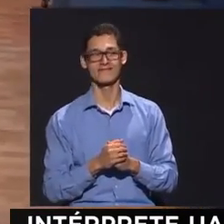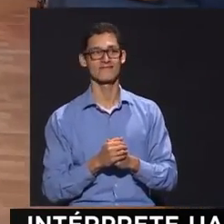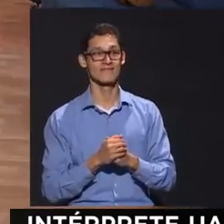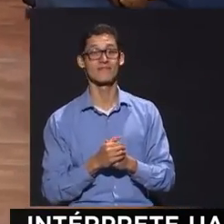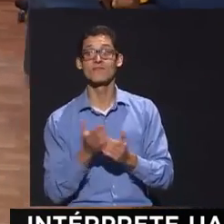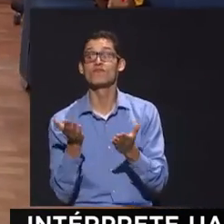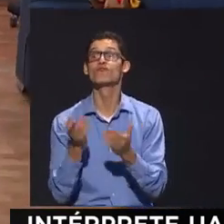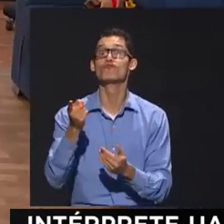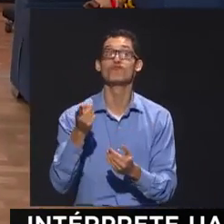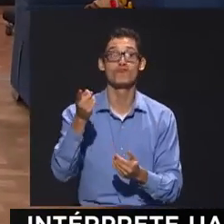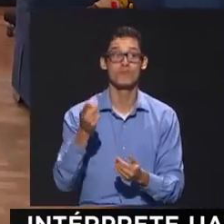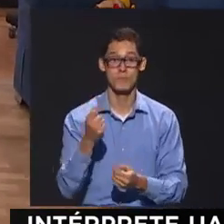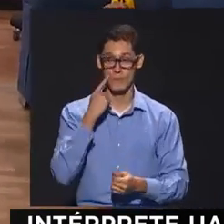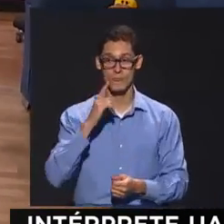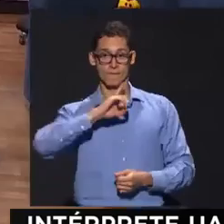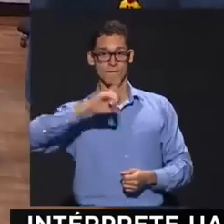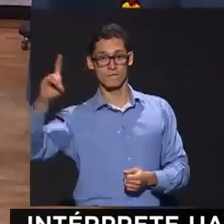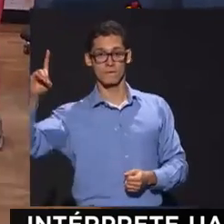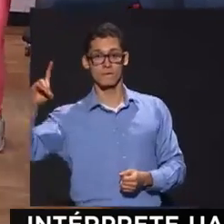pero derecha